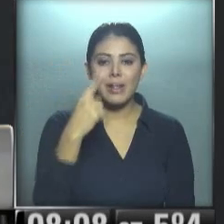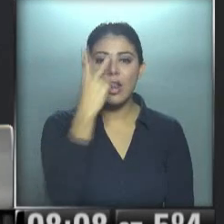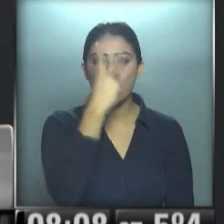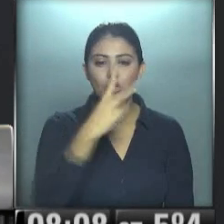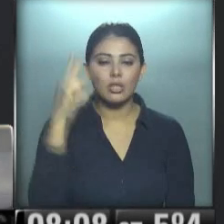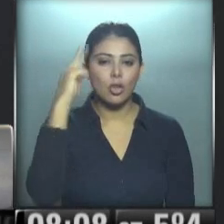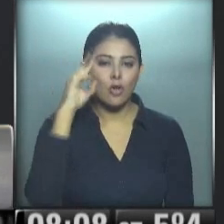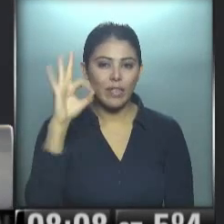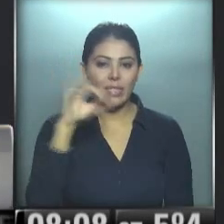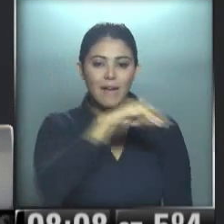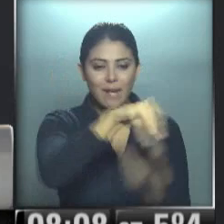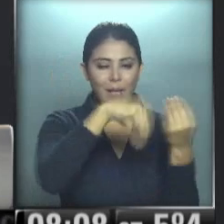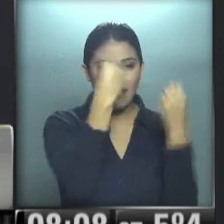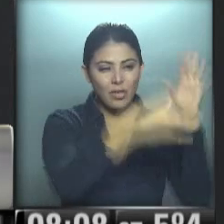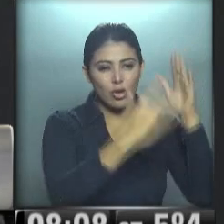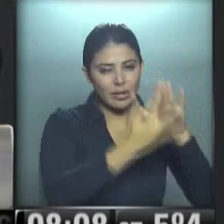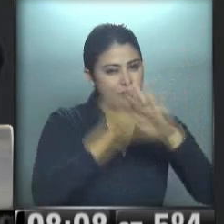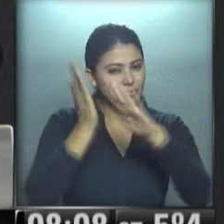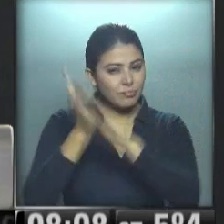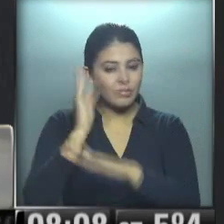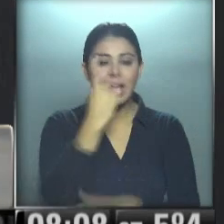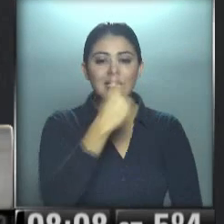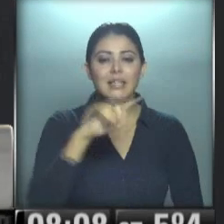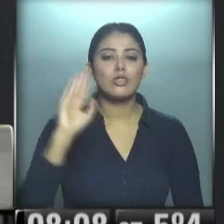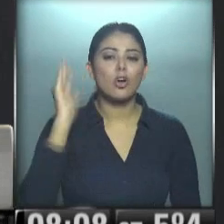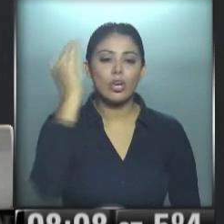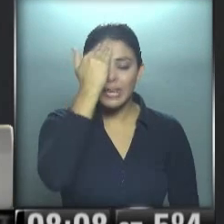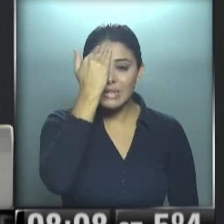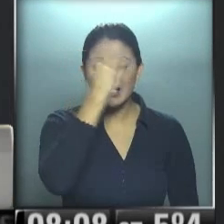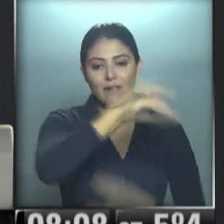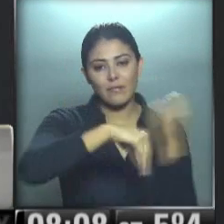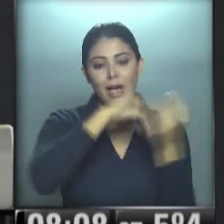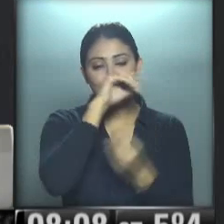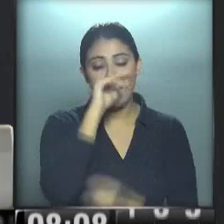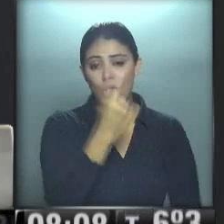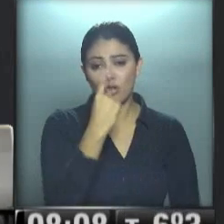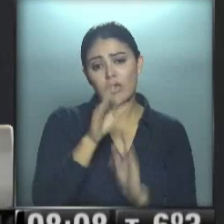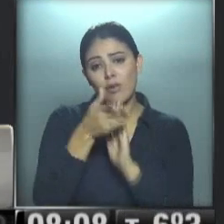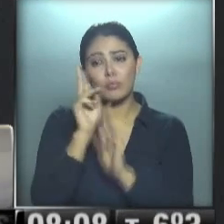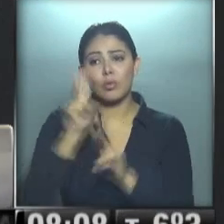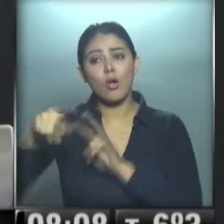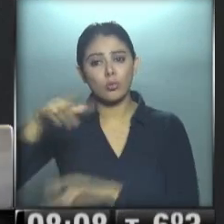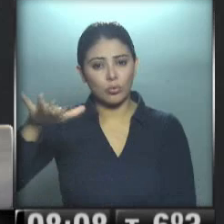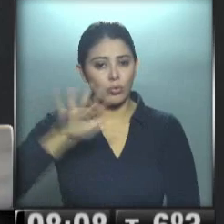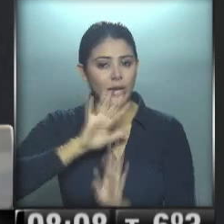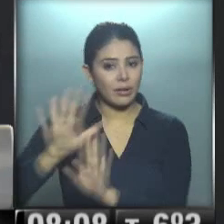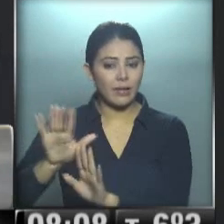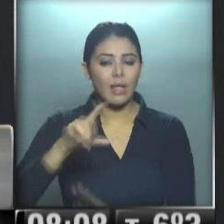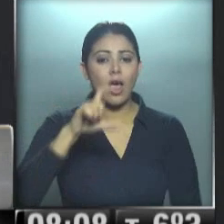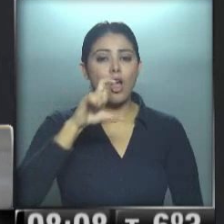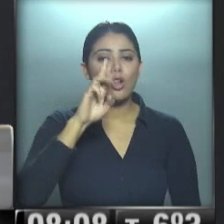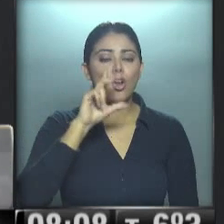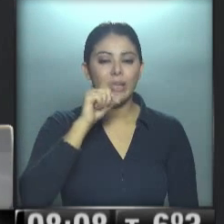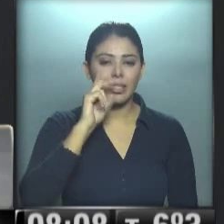1290 familias evacuadas 115 familias autoevacuadas clorinda